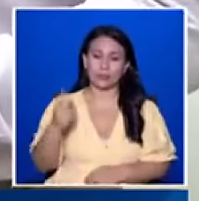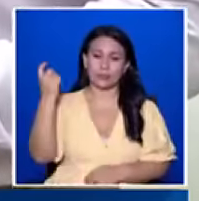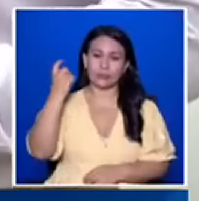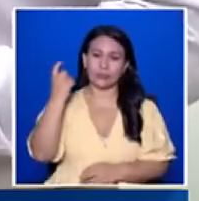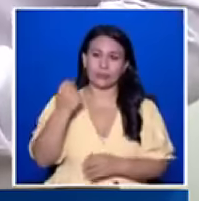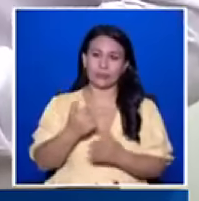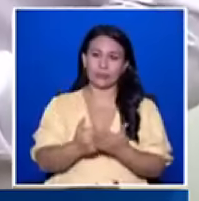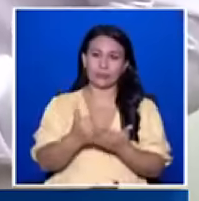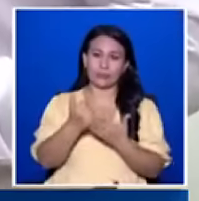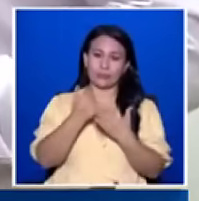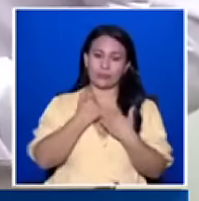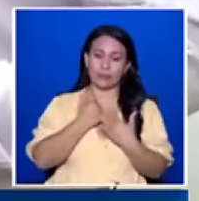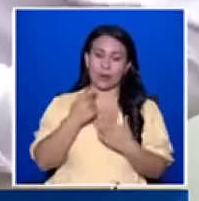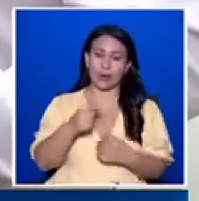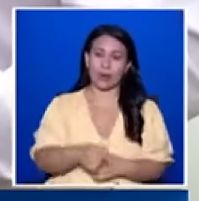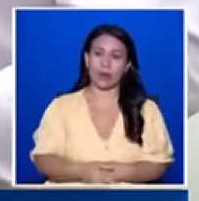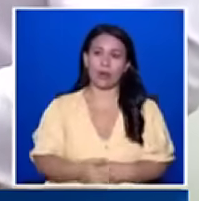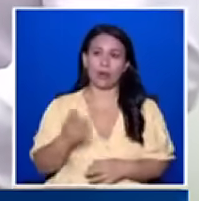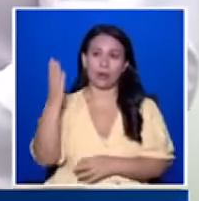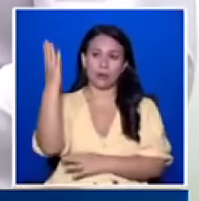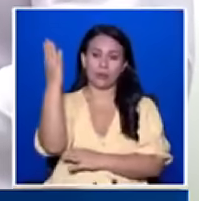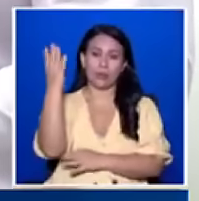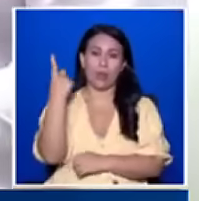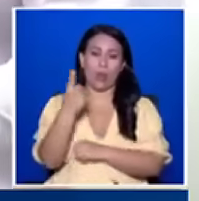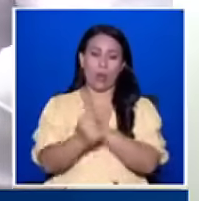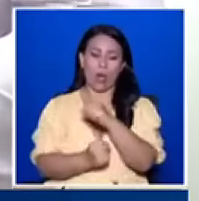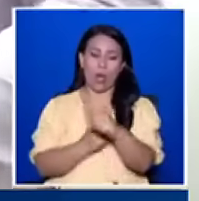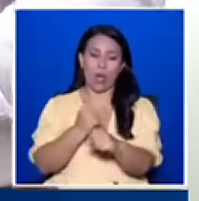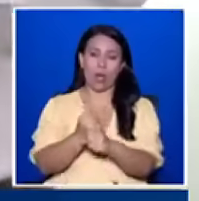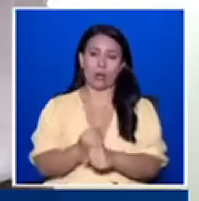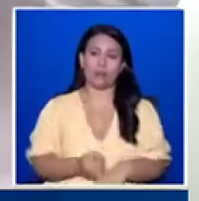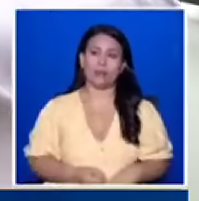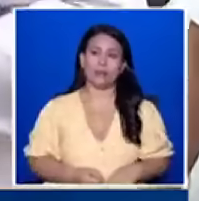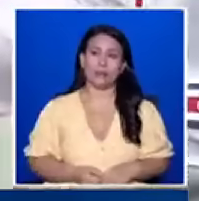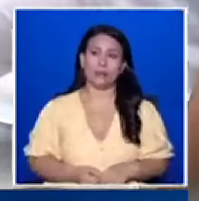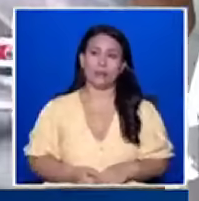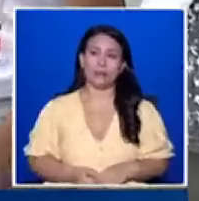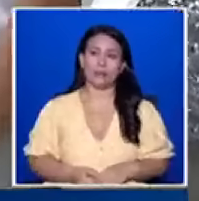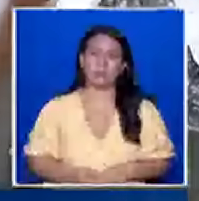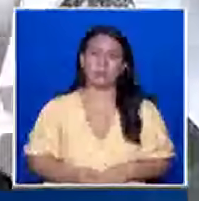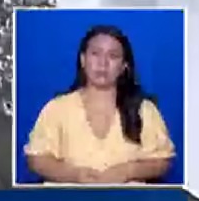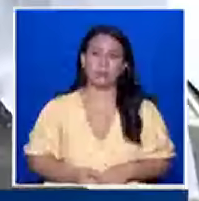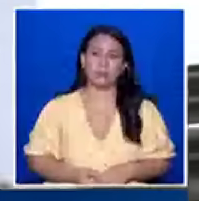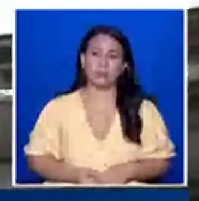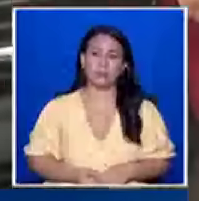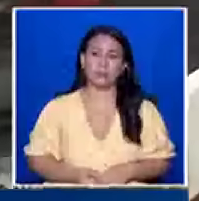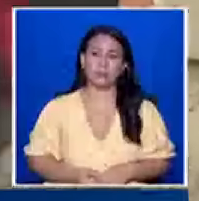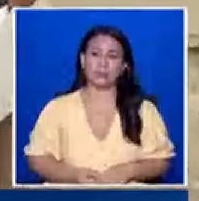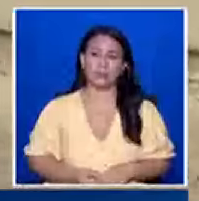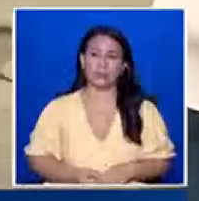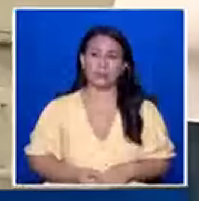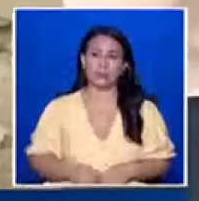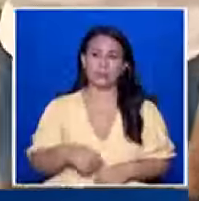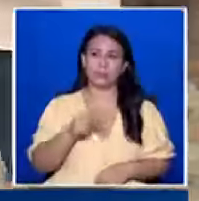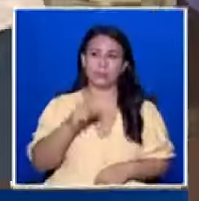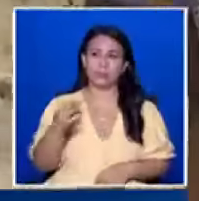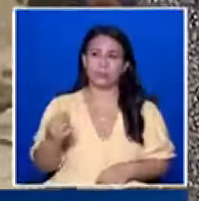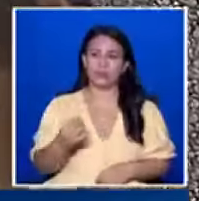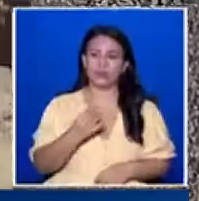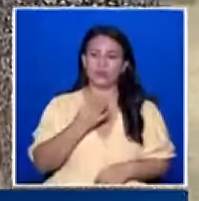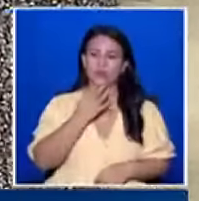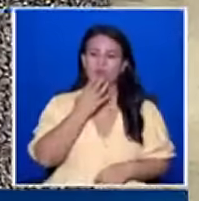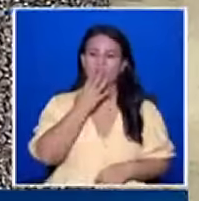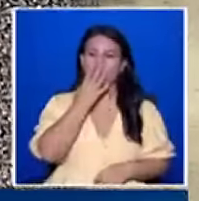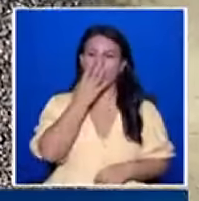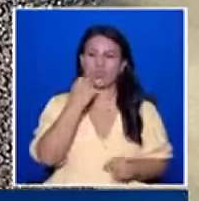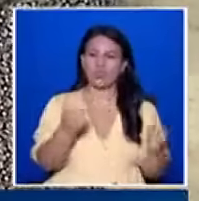ayuden, por lo menos con ese poste que ya tiene más de un año. Más de un año, me decían. Vamos a hacer las tomas. Realmente estamos tragando polvo en este momento